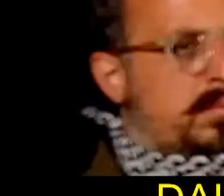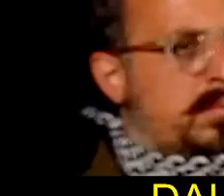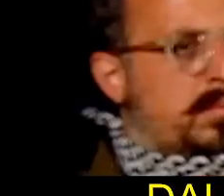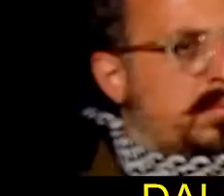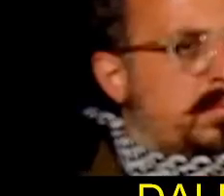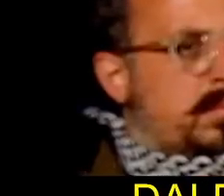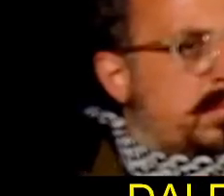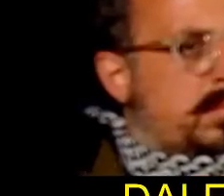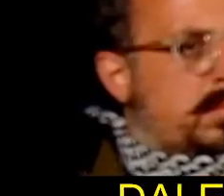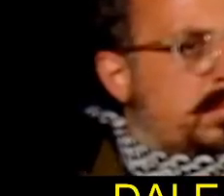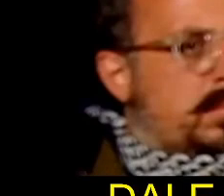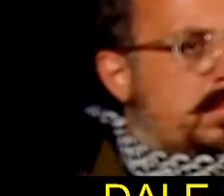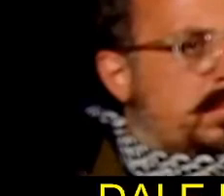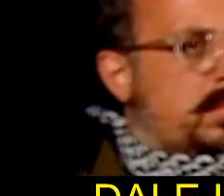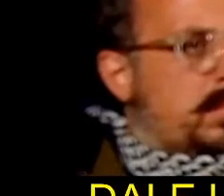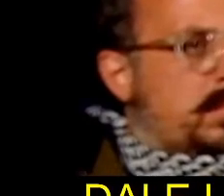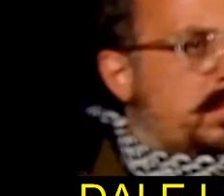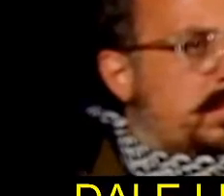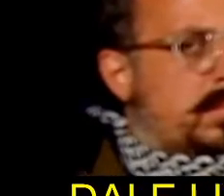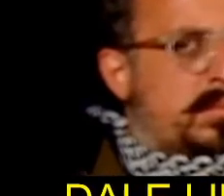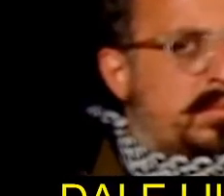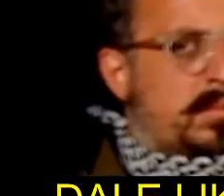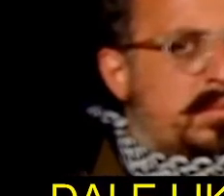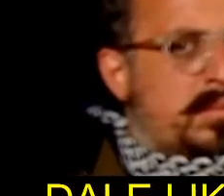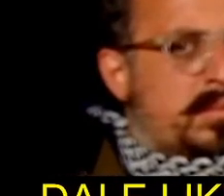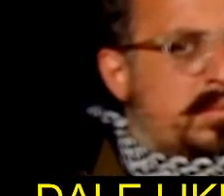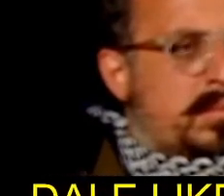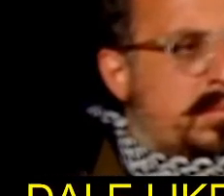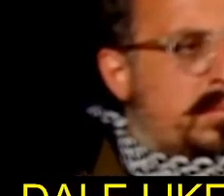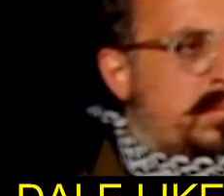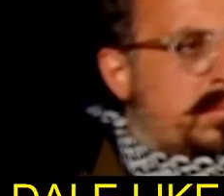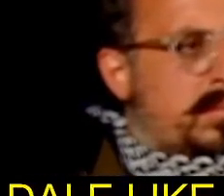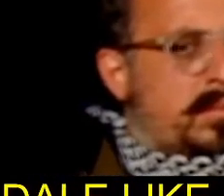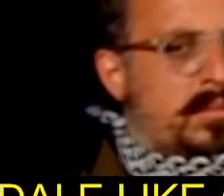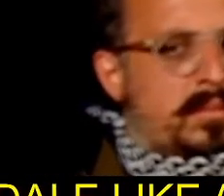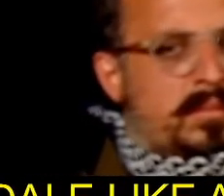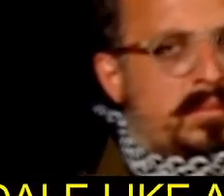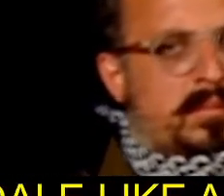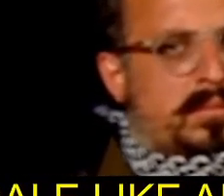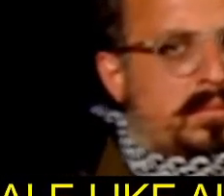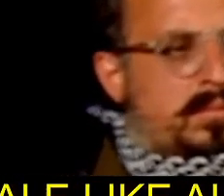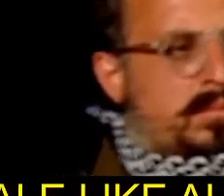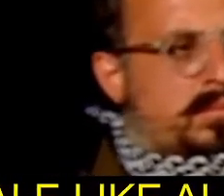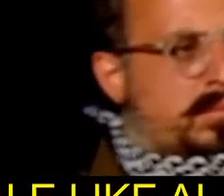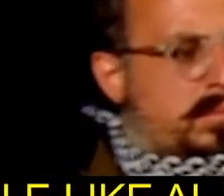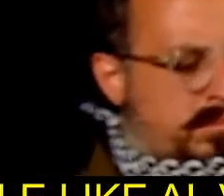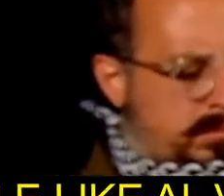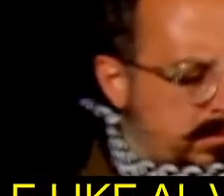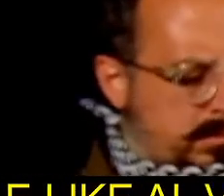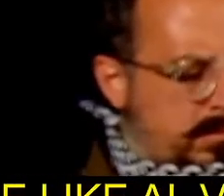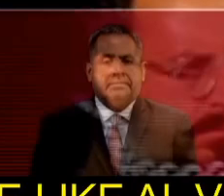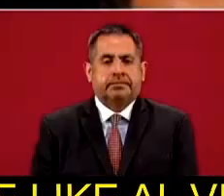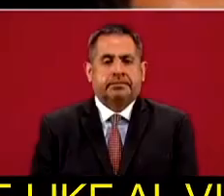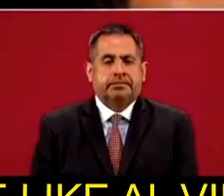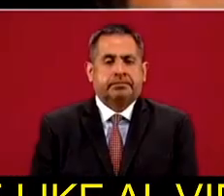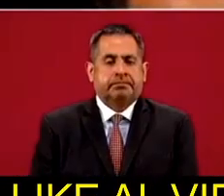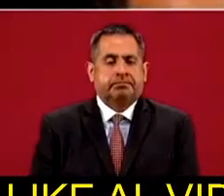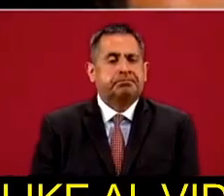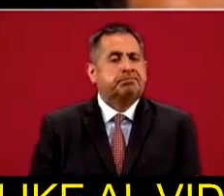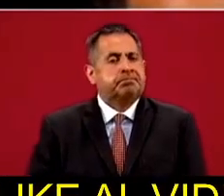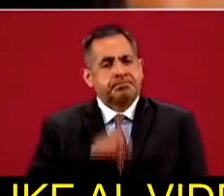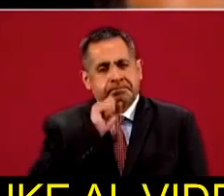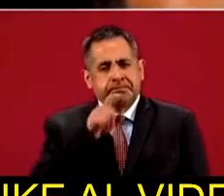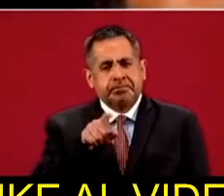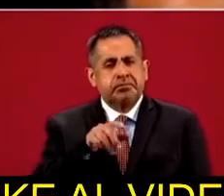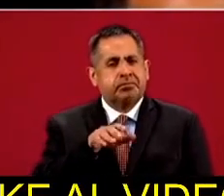se tienen tratos en todo el mundo con estos laboratorios, sin embargo, sabíamos también que había escasez mundial. Quisiera ver si nos pudieran